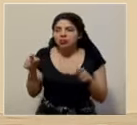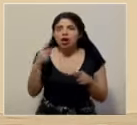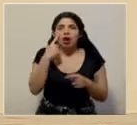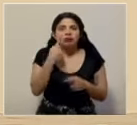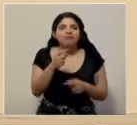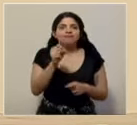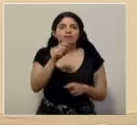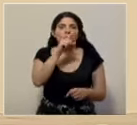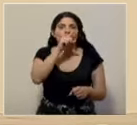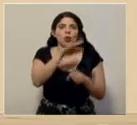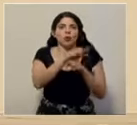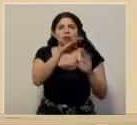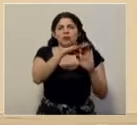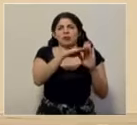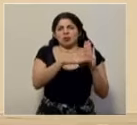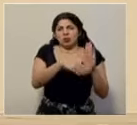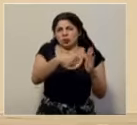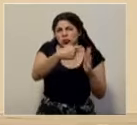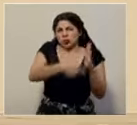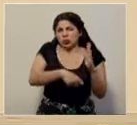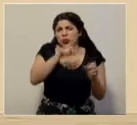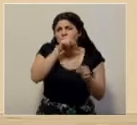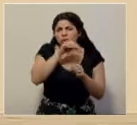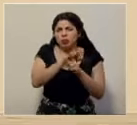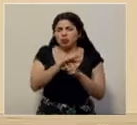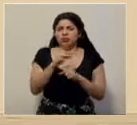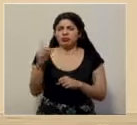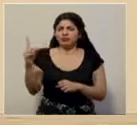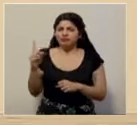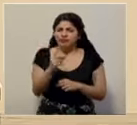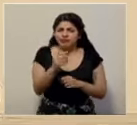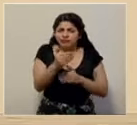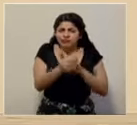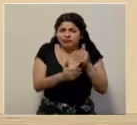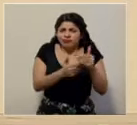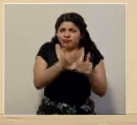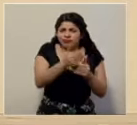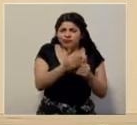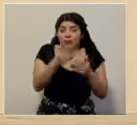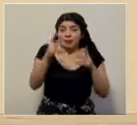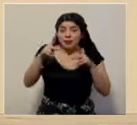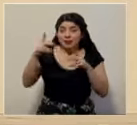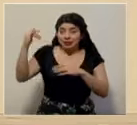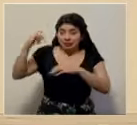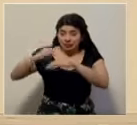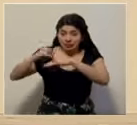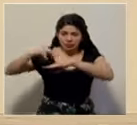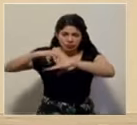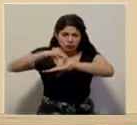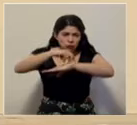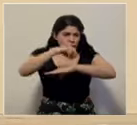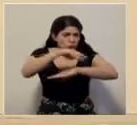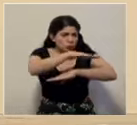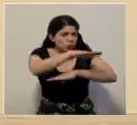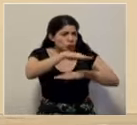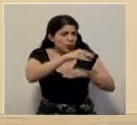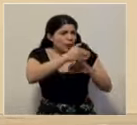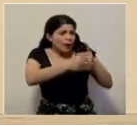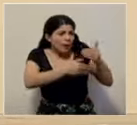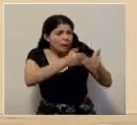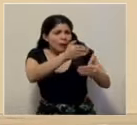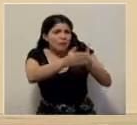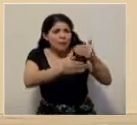de protocolos fue muy estricto, fue un trayecto ya en tierra muy sólido en cuanto a la aplicación de